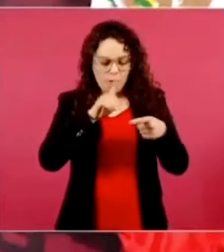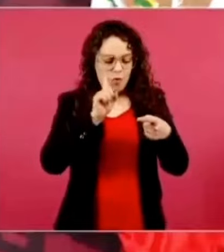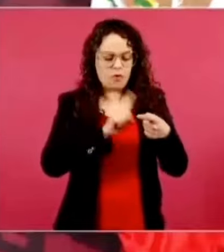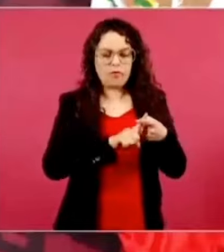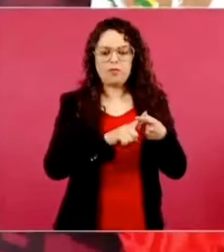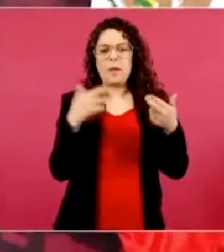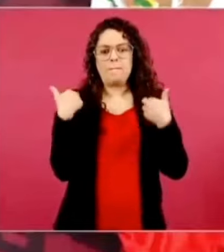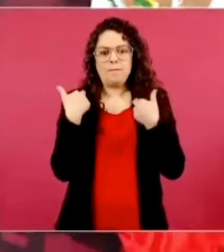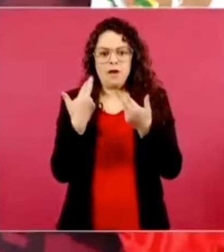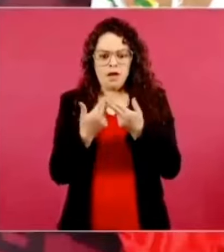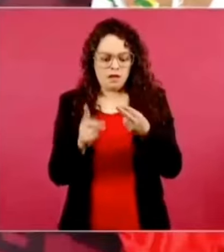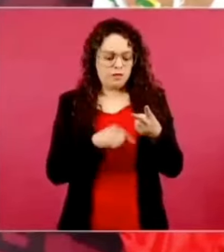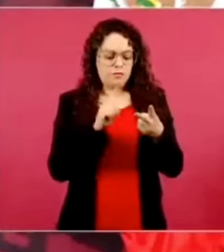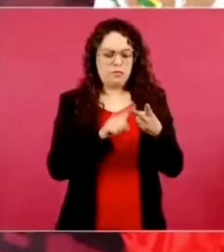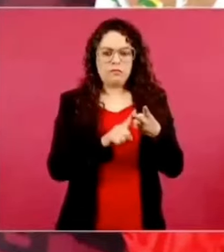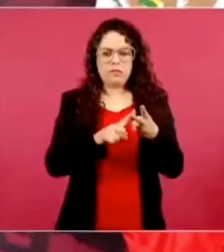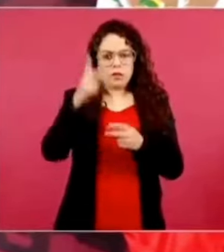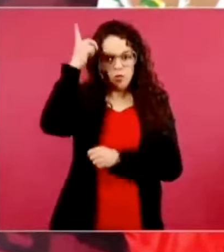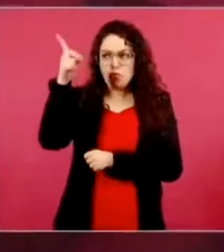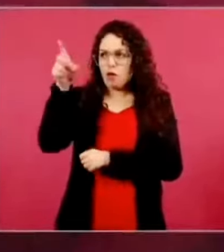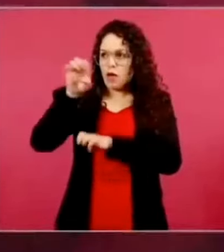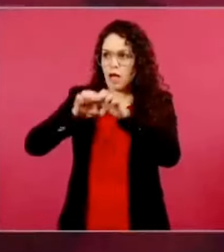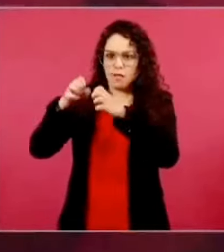gran empresario, es lo mismo.